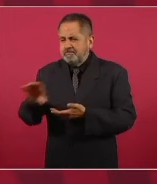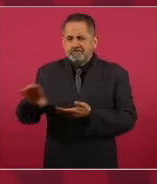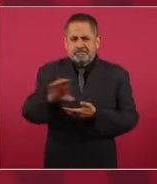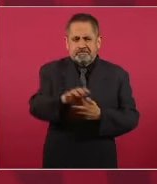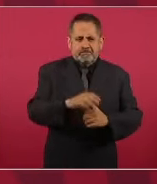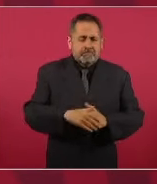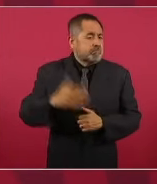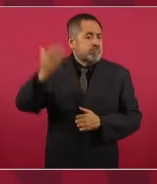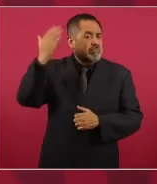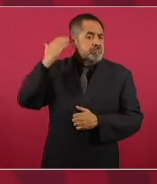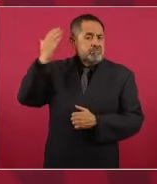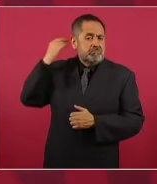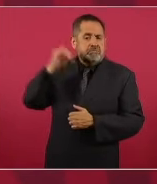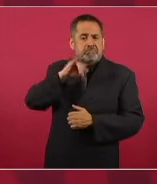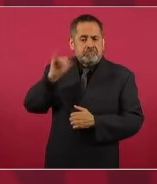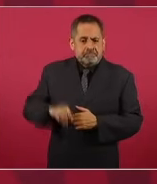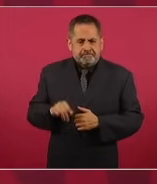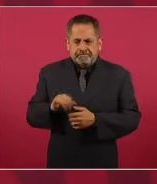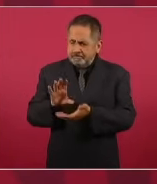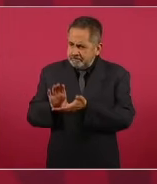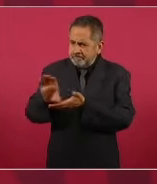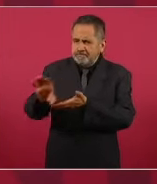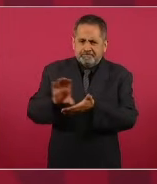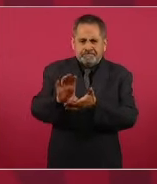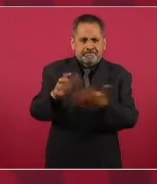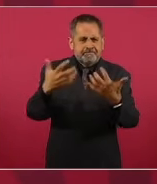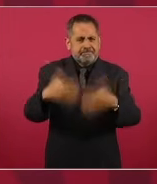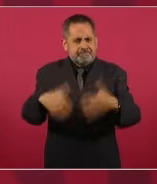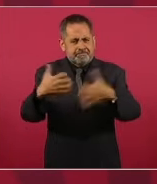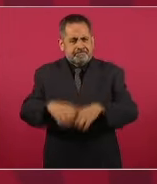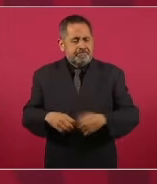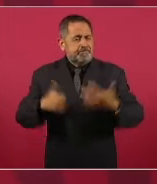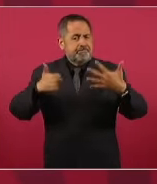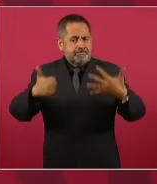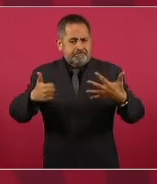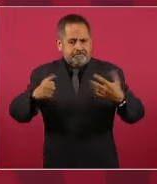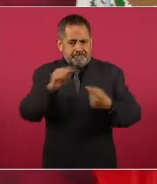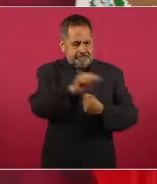nunca se había hecho, a rehabilitar plantas en las 6 refinerías.